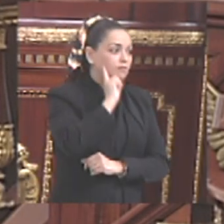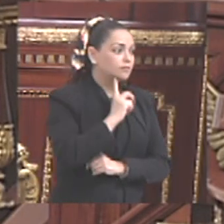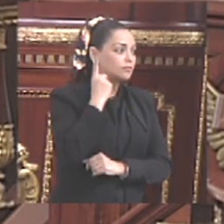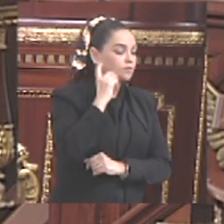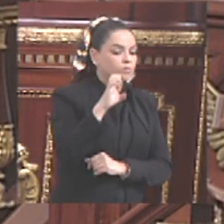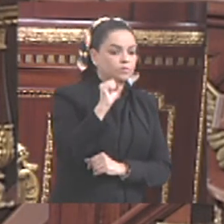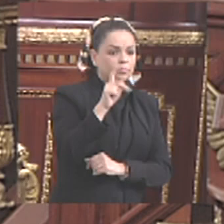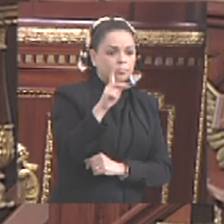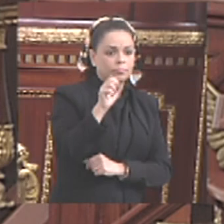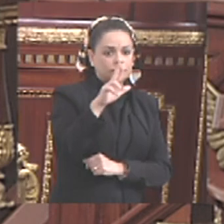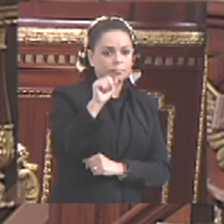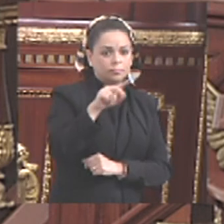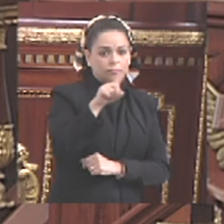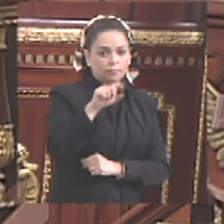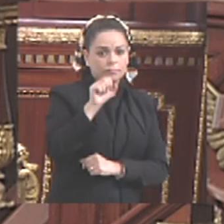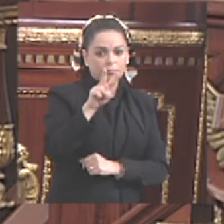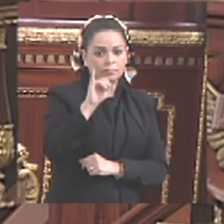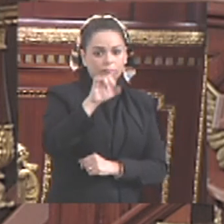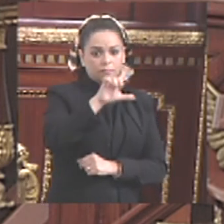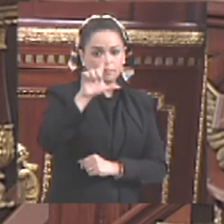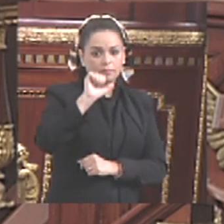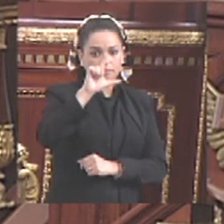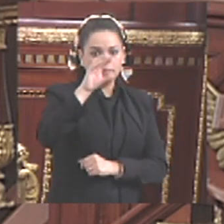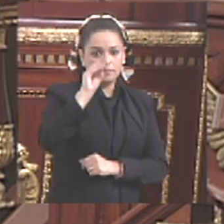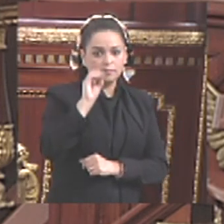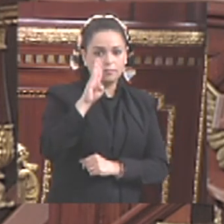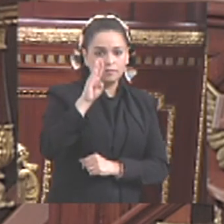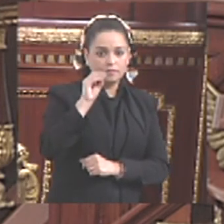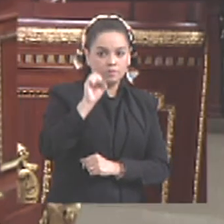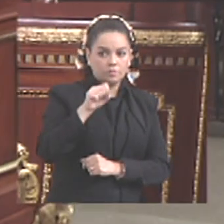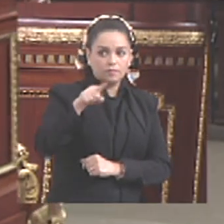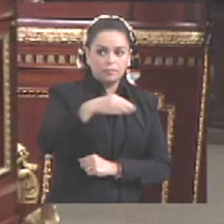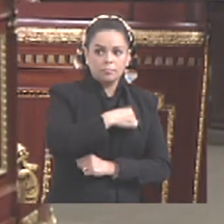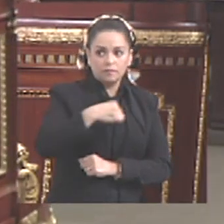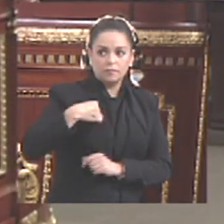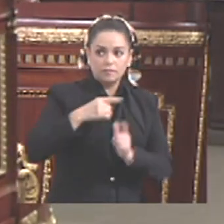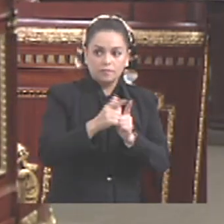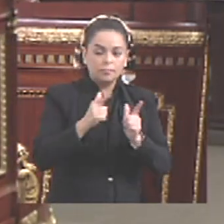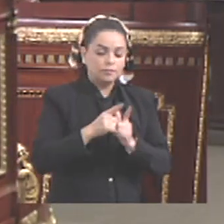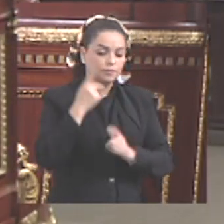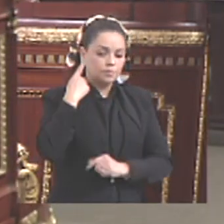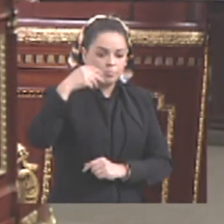Villalobos Pérez, integrante del Grupo Parlamentario de Morena. Adelante, diputada.